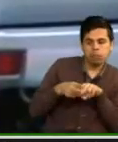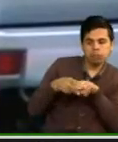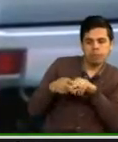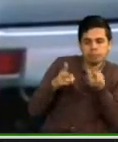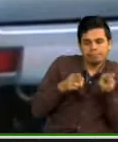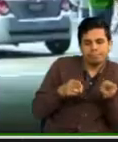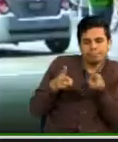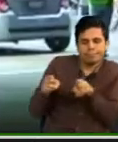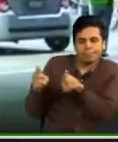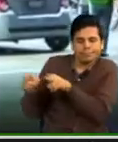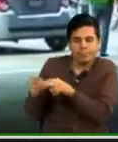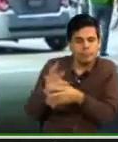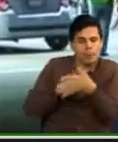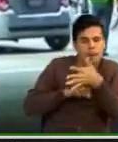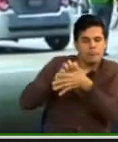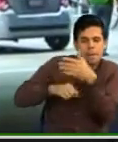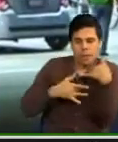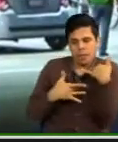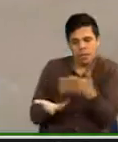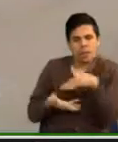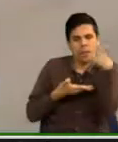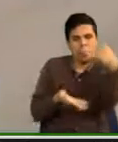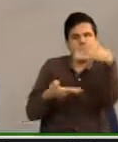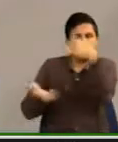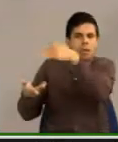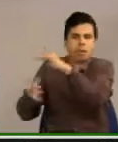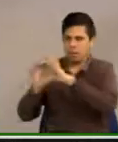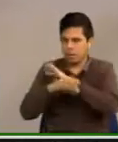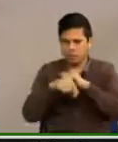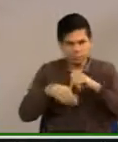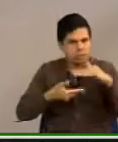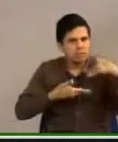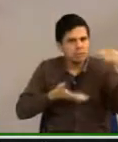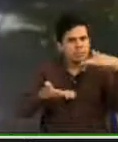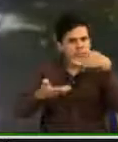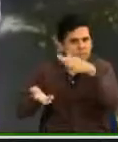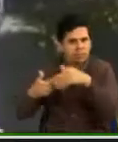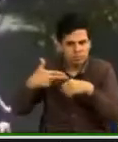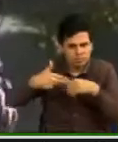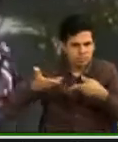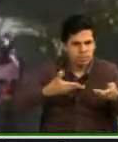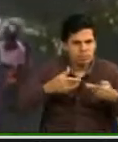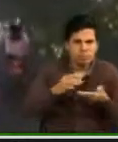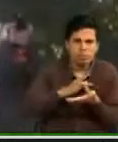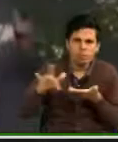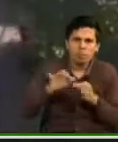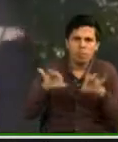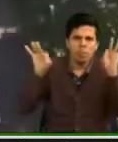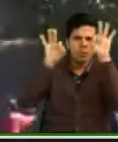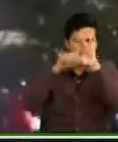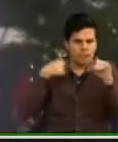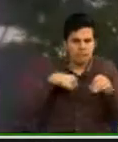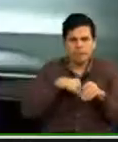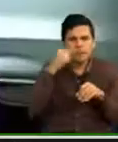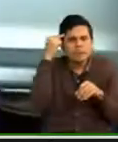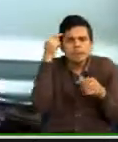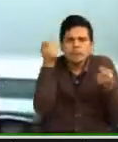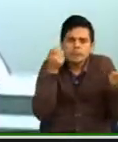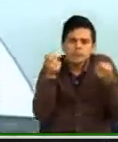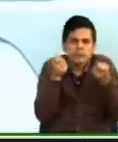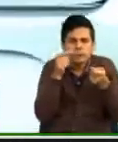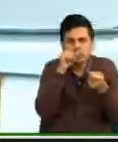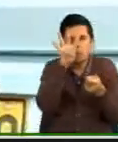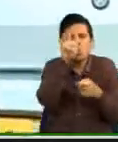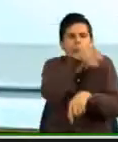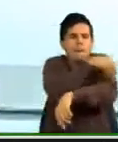e interrupciones, no suministrar ese combustible, y esto es un servicio público. Iba tratando de estirar los 9 millones hasta el final